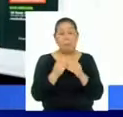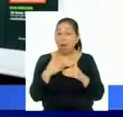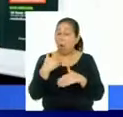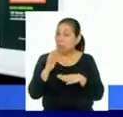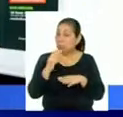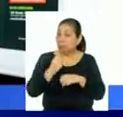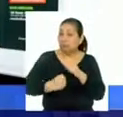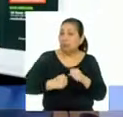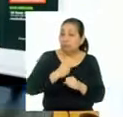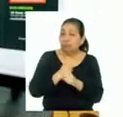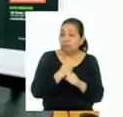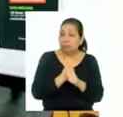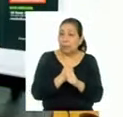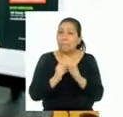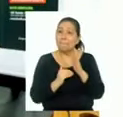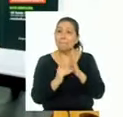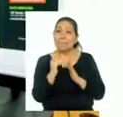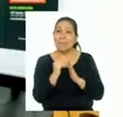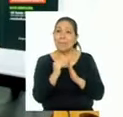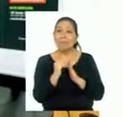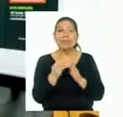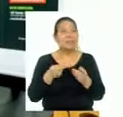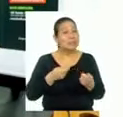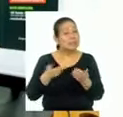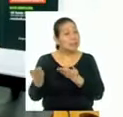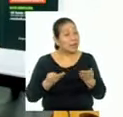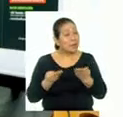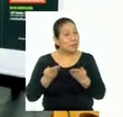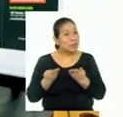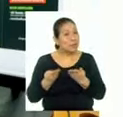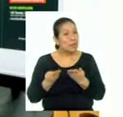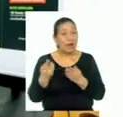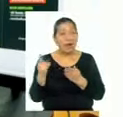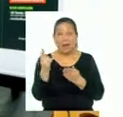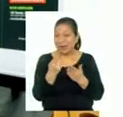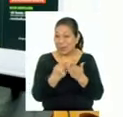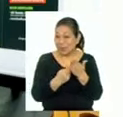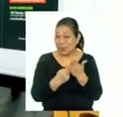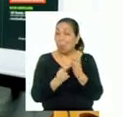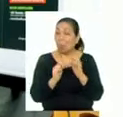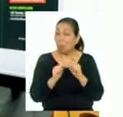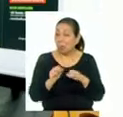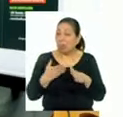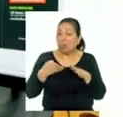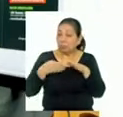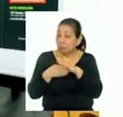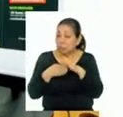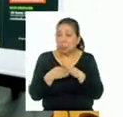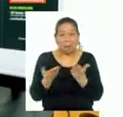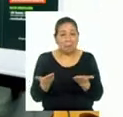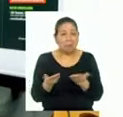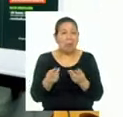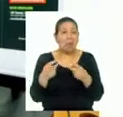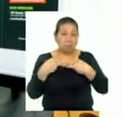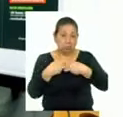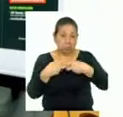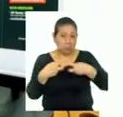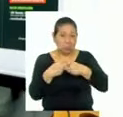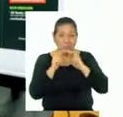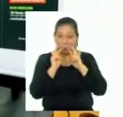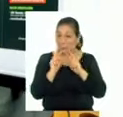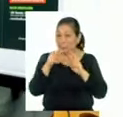intensa para lograr que la mayoría de los servicios que brinda los registros públicos puedan ser accedidos de una manera virtual.